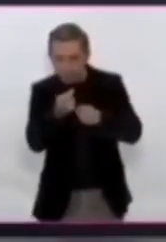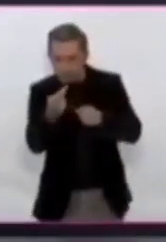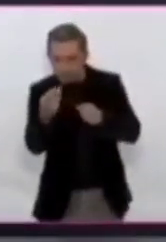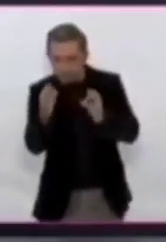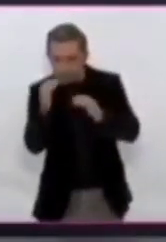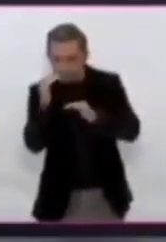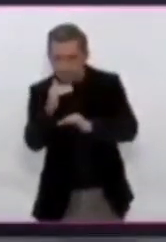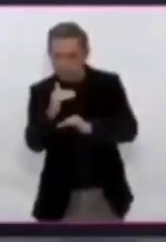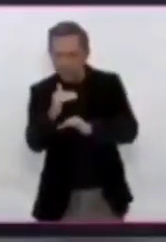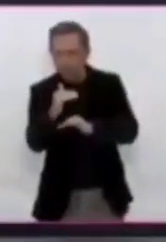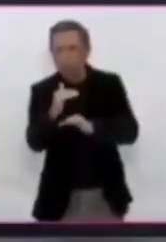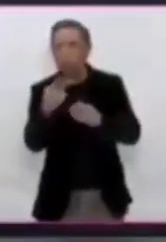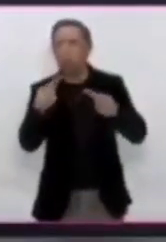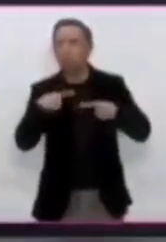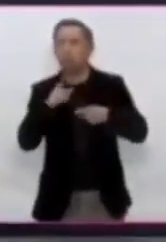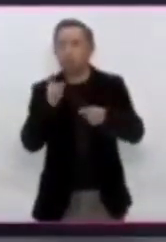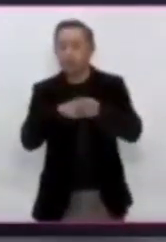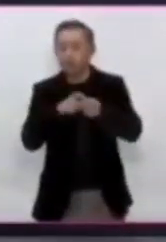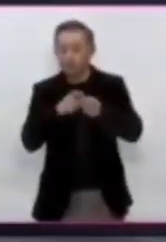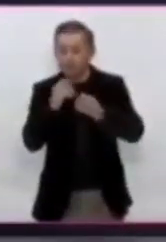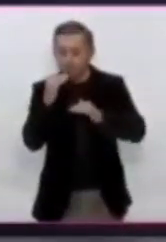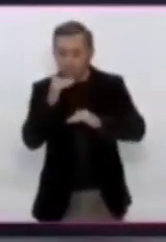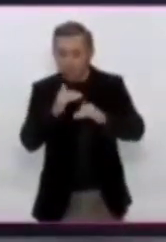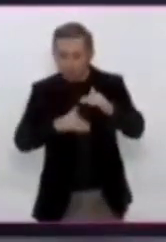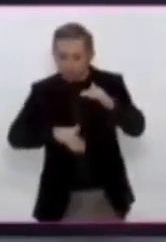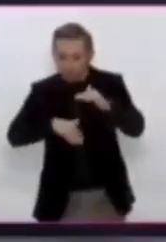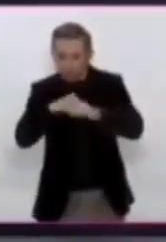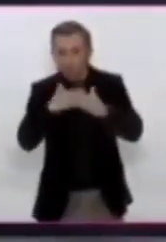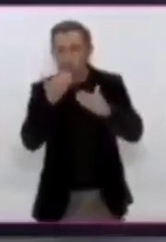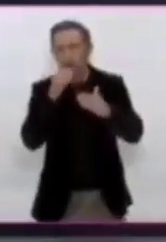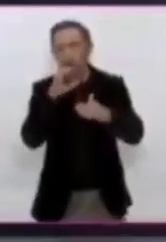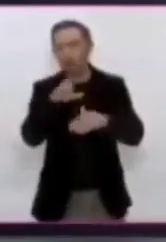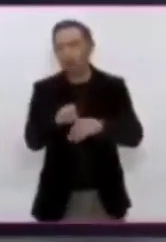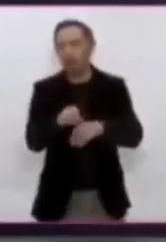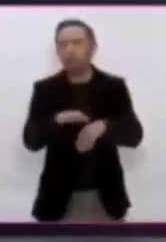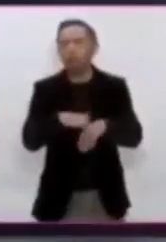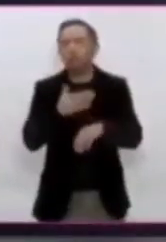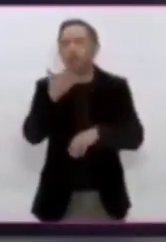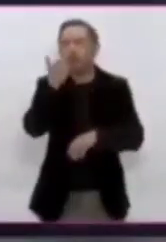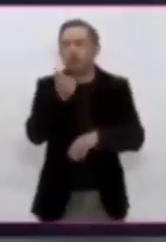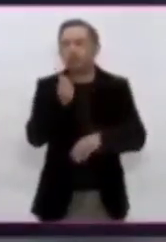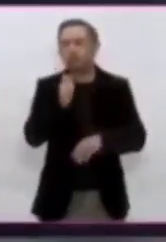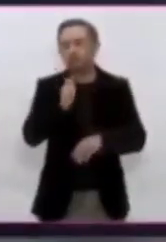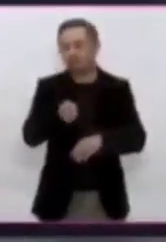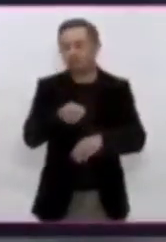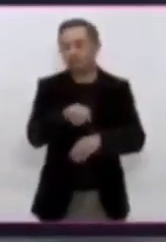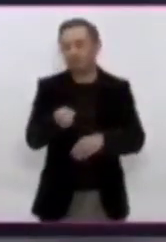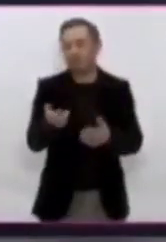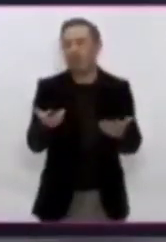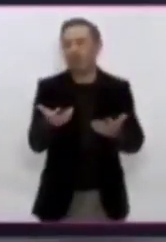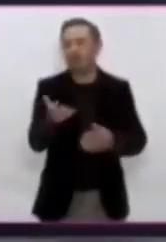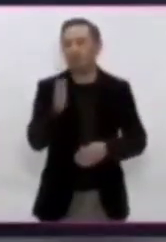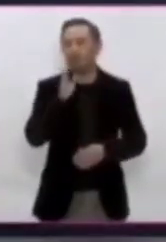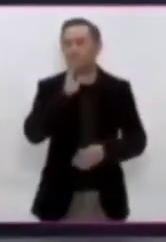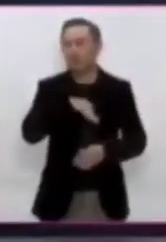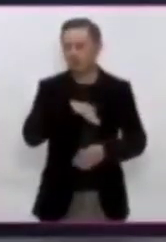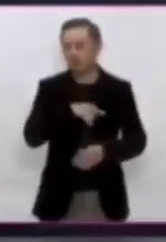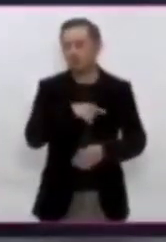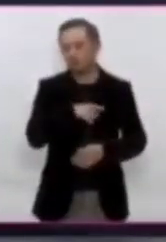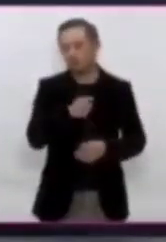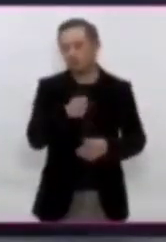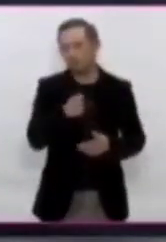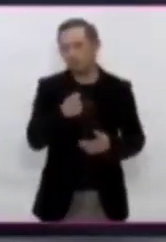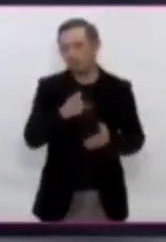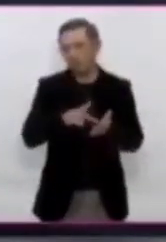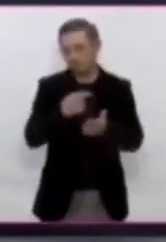número de afiliados. ¿Y por qué se da eso? Pues por las prácticas que otra vez me parece